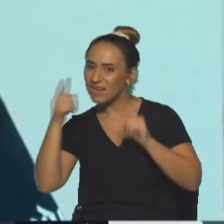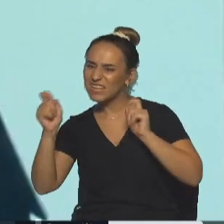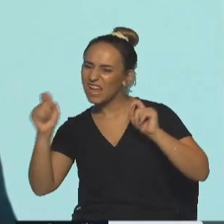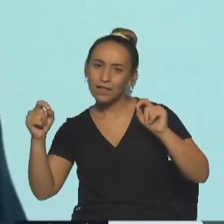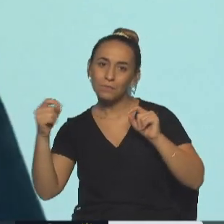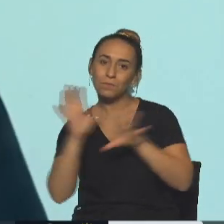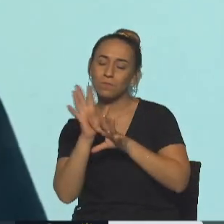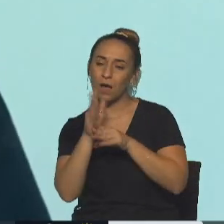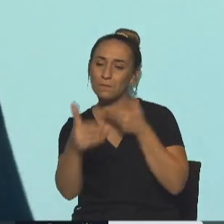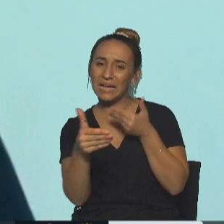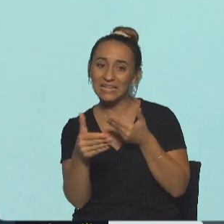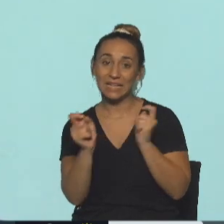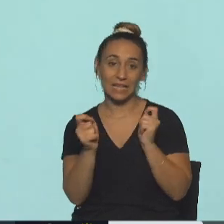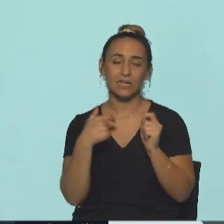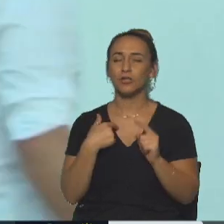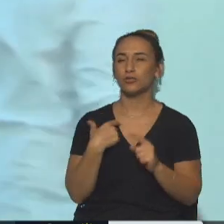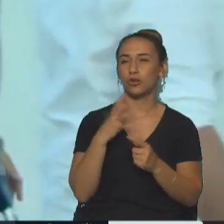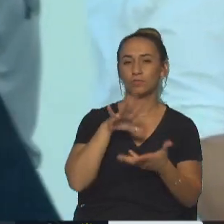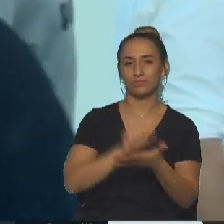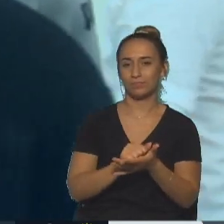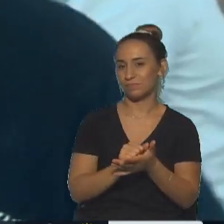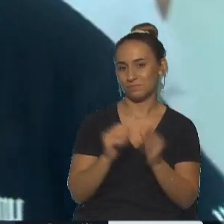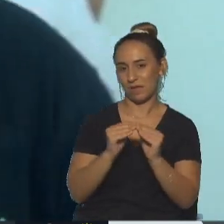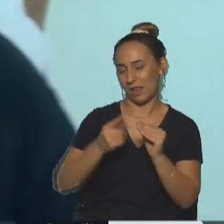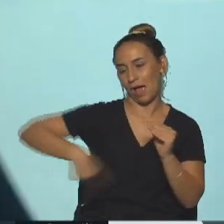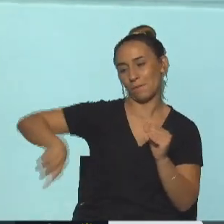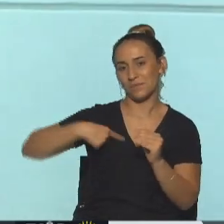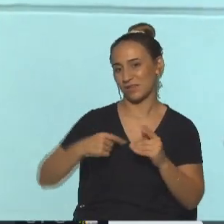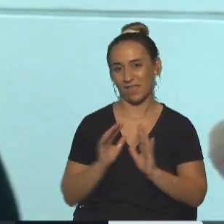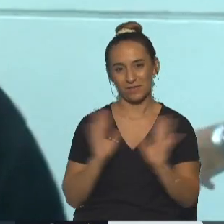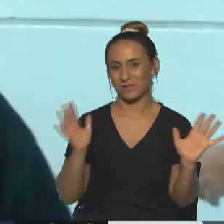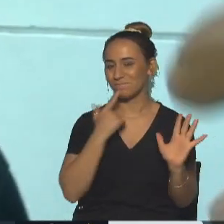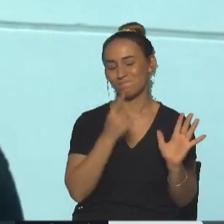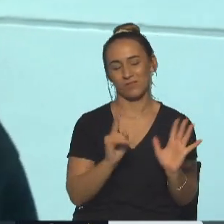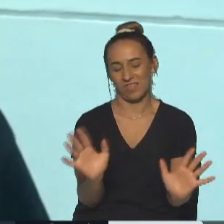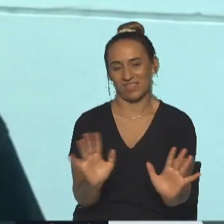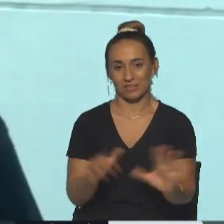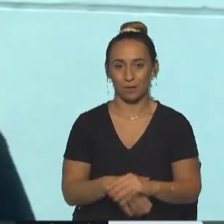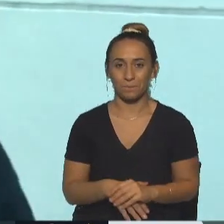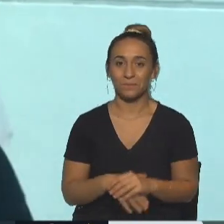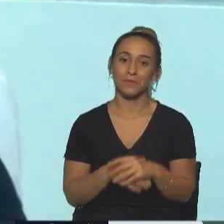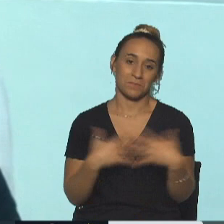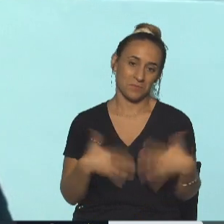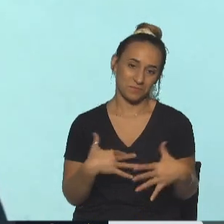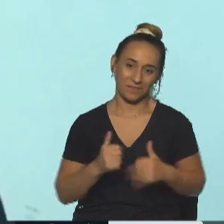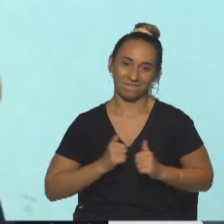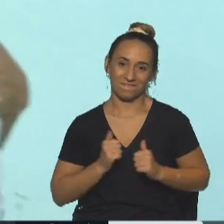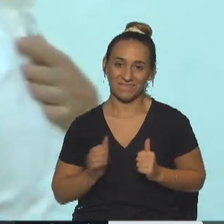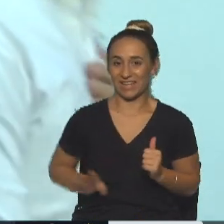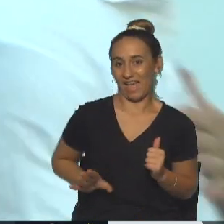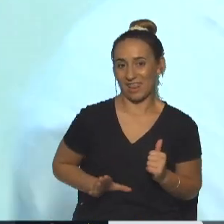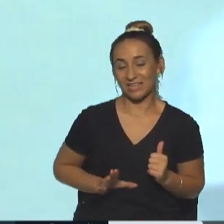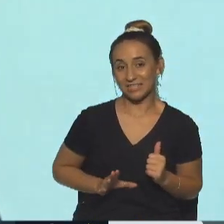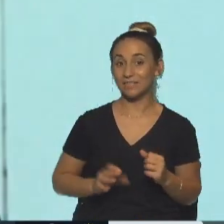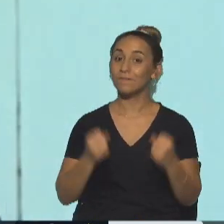Bueno, ¿cuántas pudiste sacar? Y saqué para mis amigos, no. Bien, bueno, escuchame. No se dice nada. Mucha expectativa. Sí, olvídate. Con ganas. Sí.